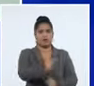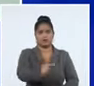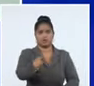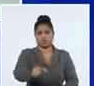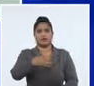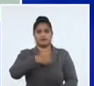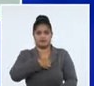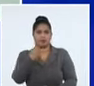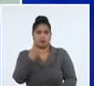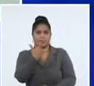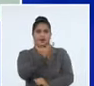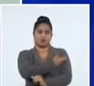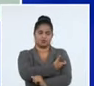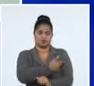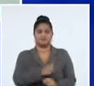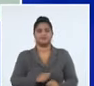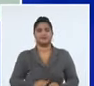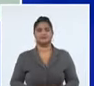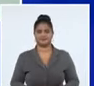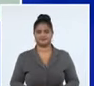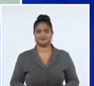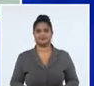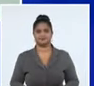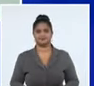inicial. El